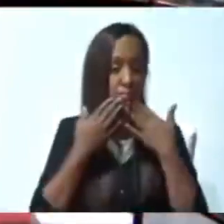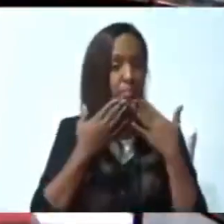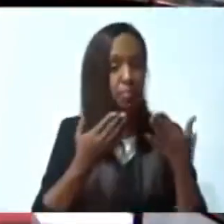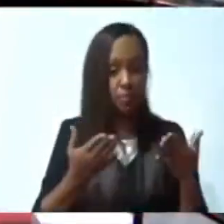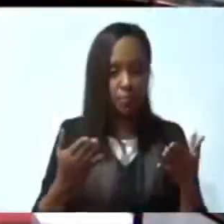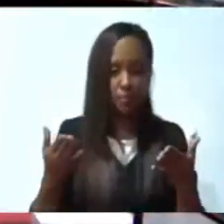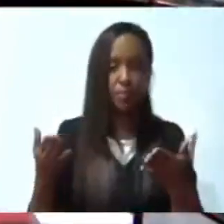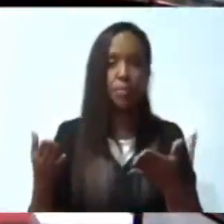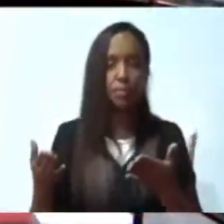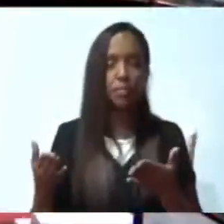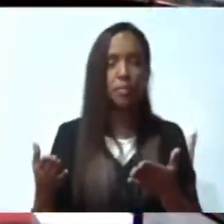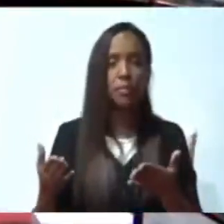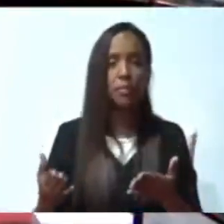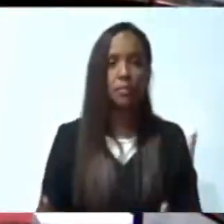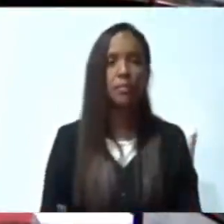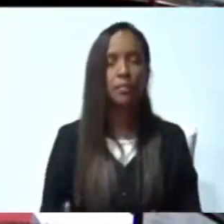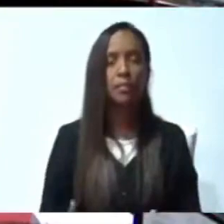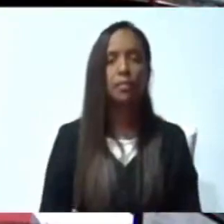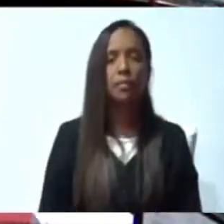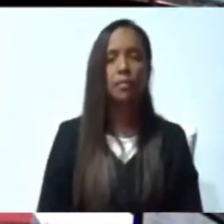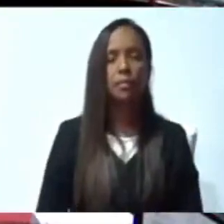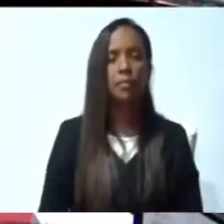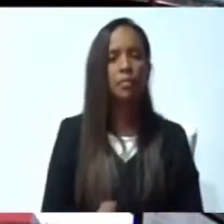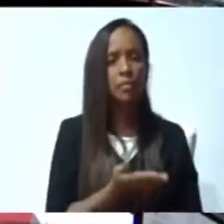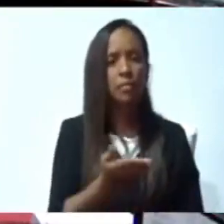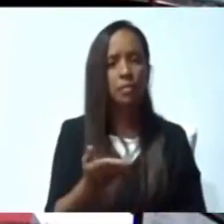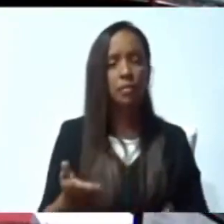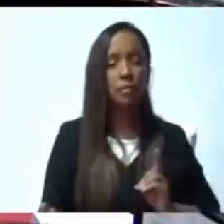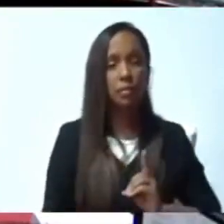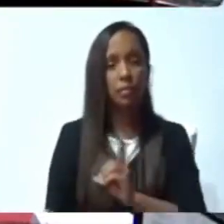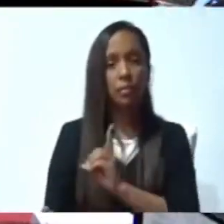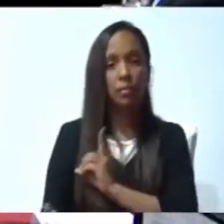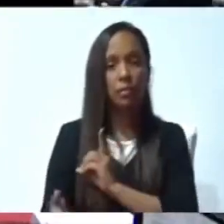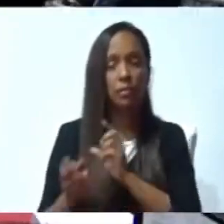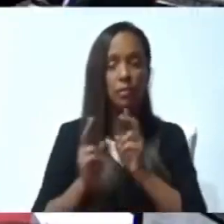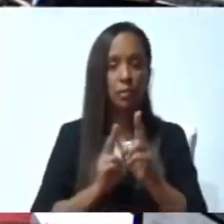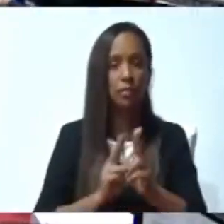honorables diputados. Entonces.